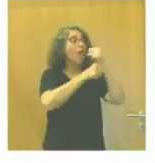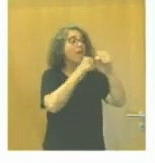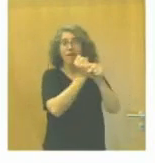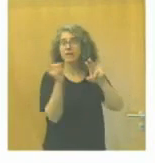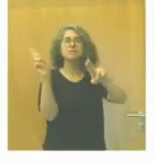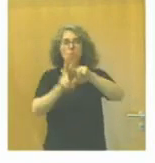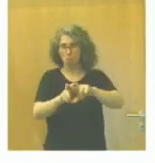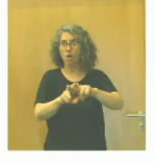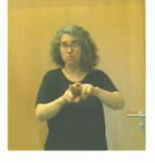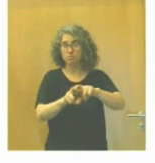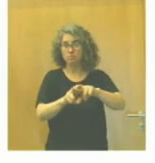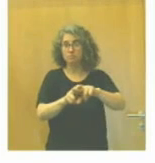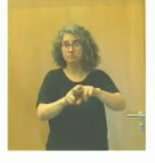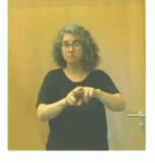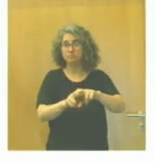la vida.